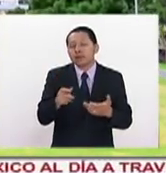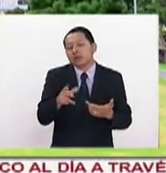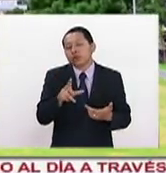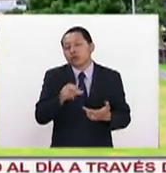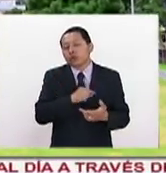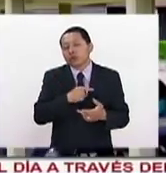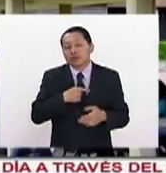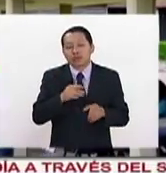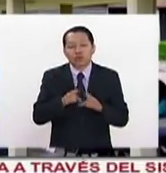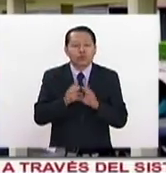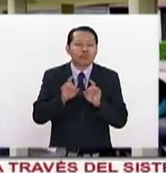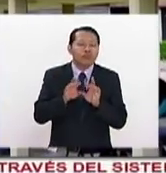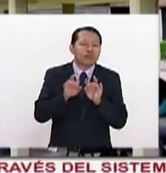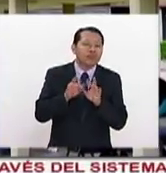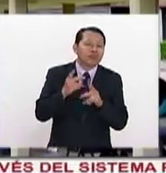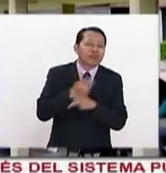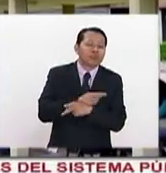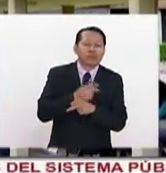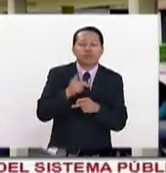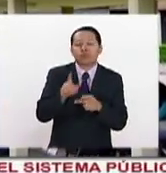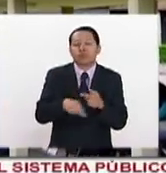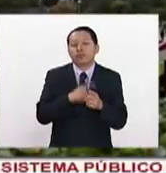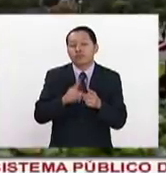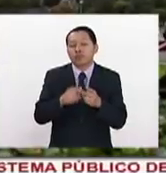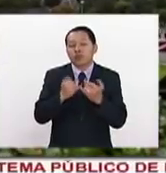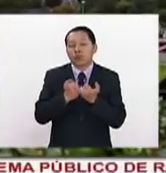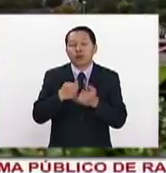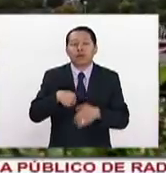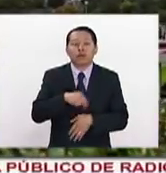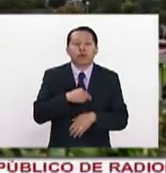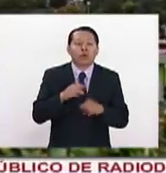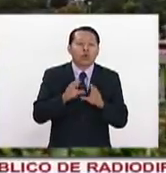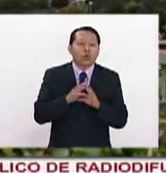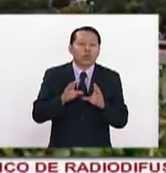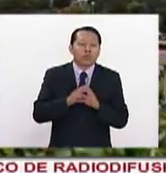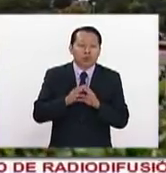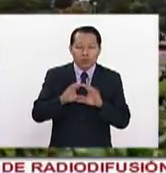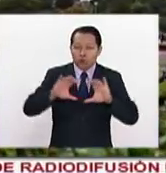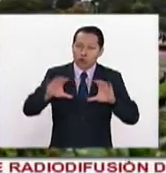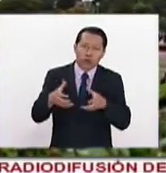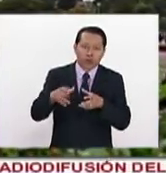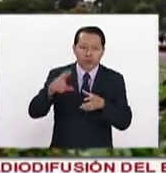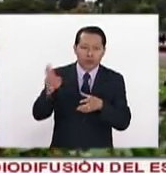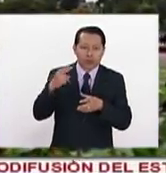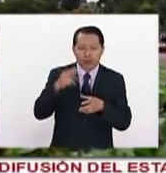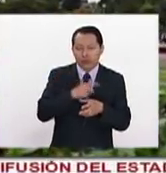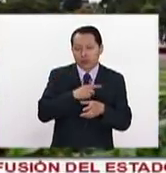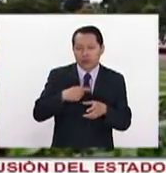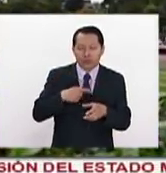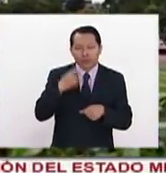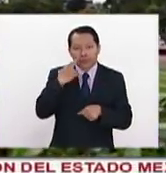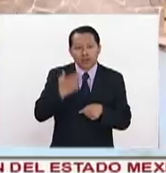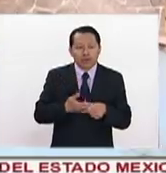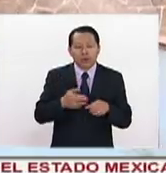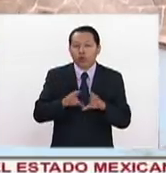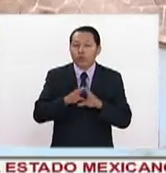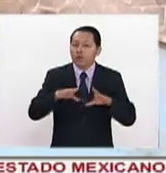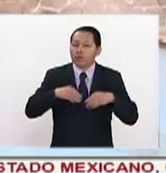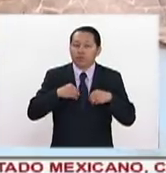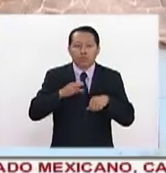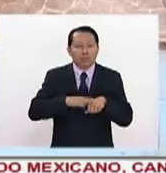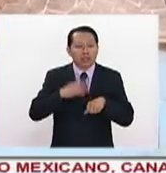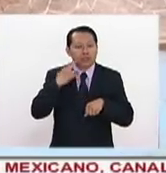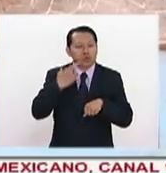de situaciones. Y por la otra, también a nosotros como la comunidad universitaria, pues también nos corresponde asumir un papel